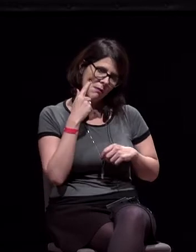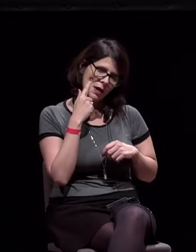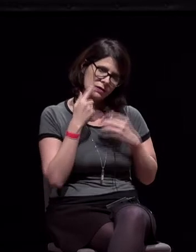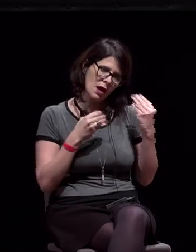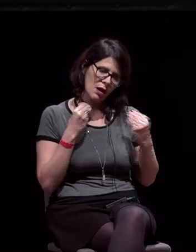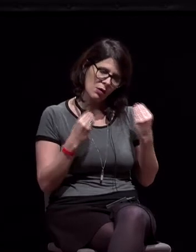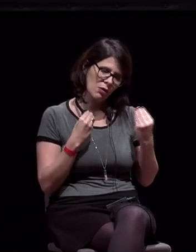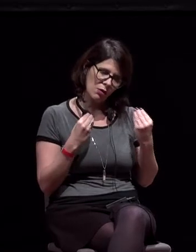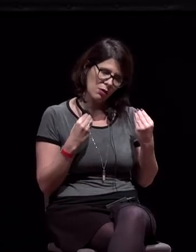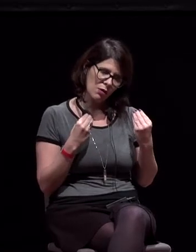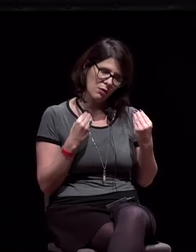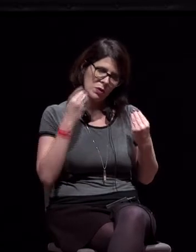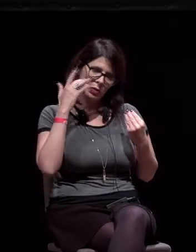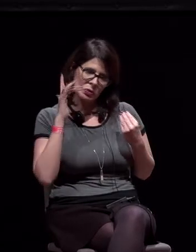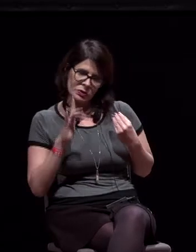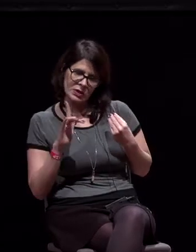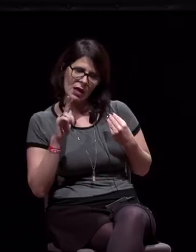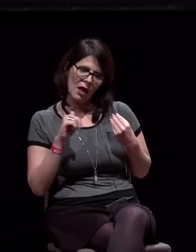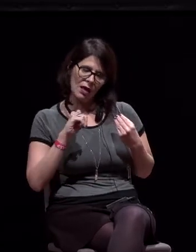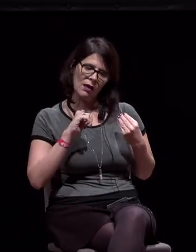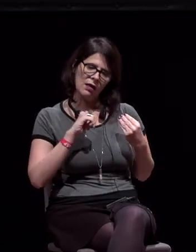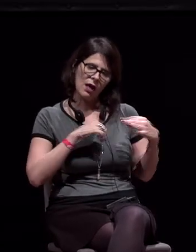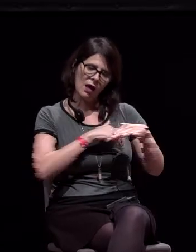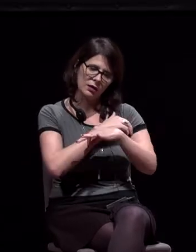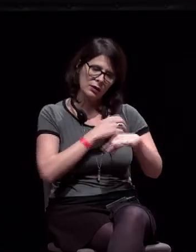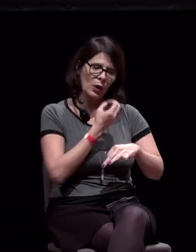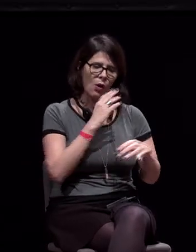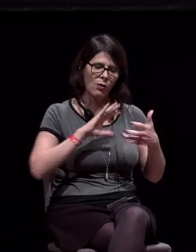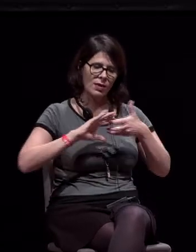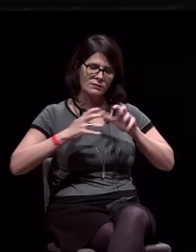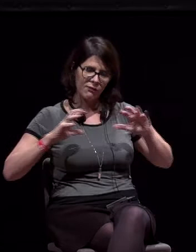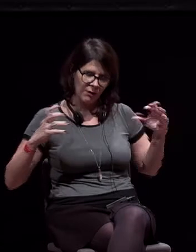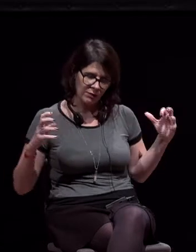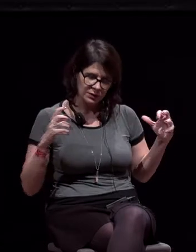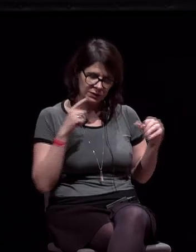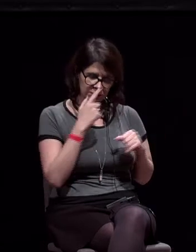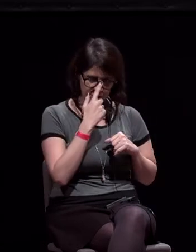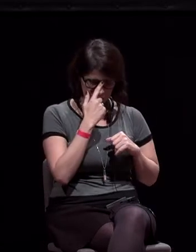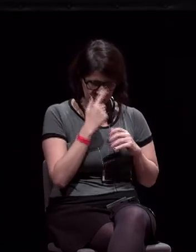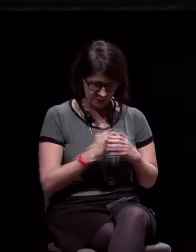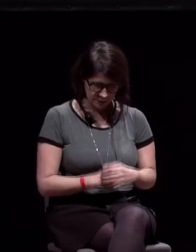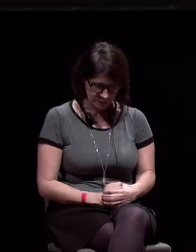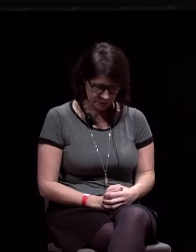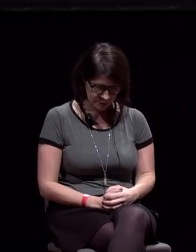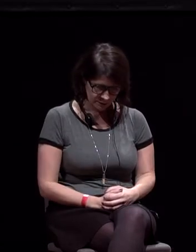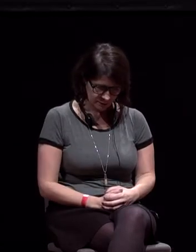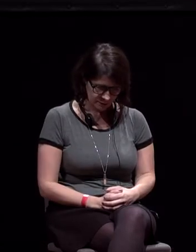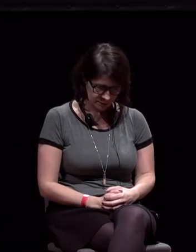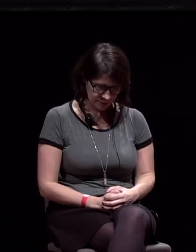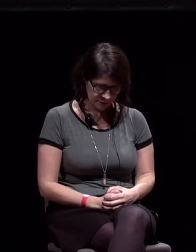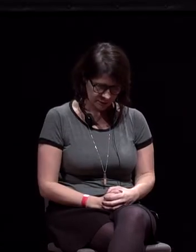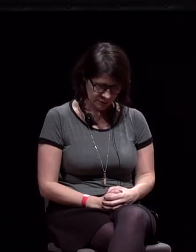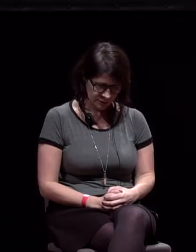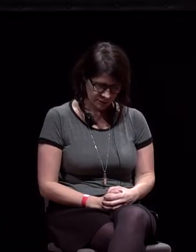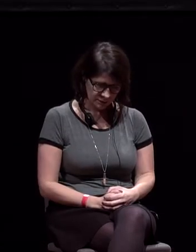no sé si en la estructura, pero en las formas da menos miedo que la que estáis viviendo ustedes, desde luego, que es literalmente aterradora.